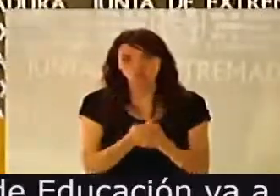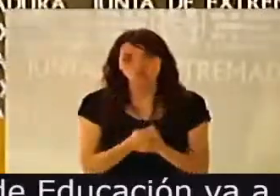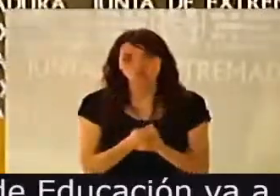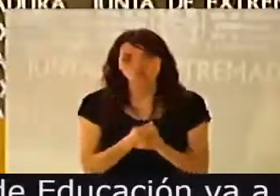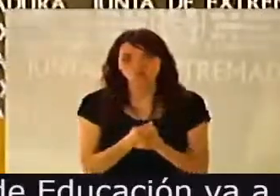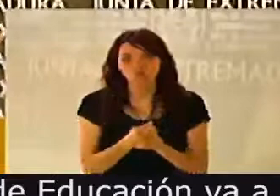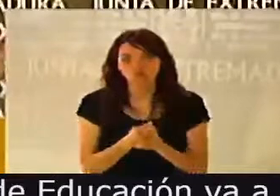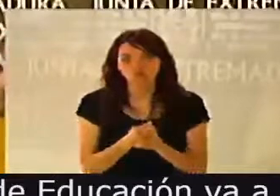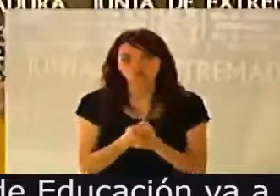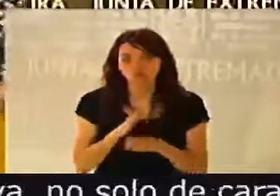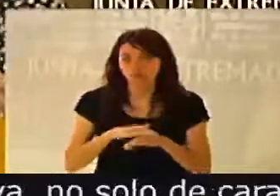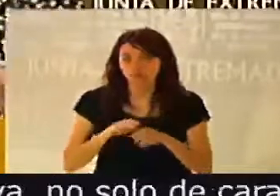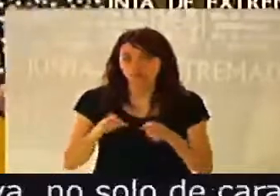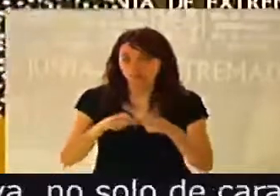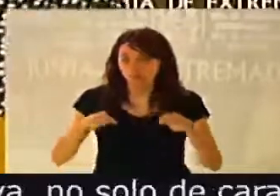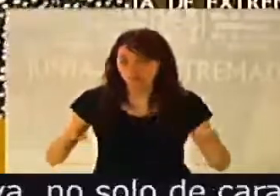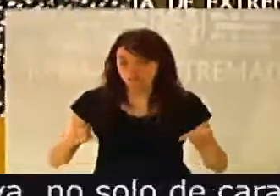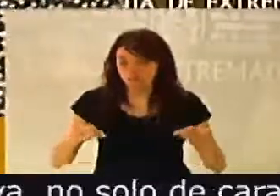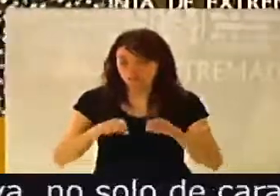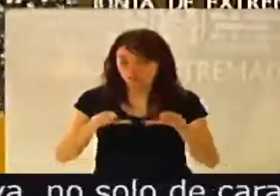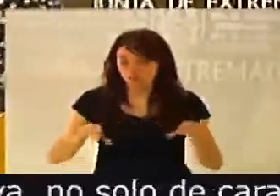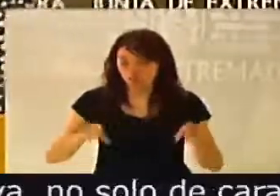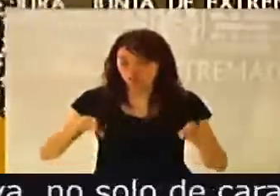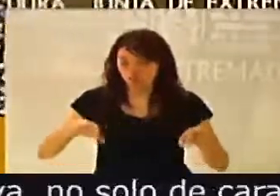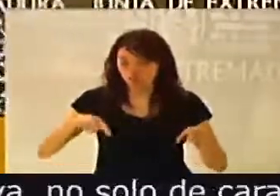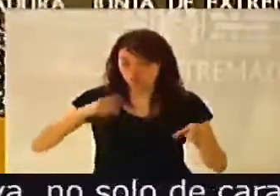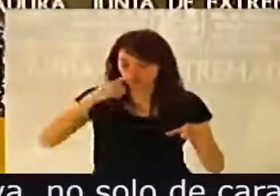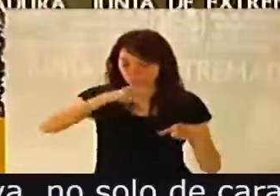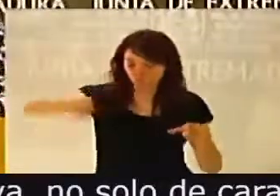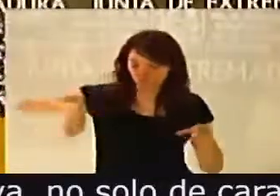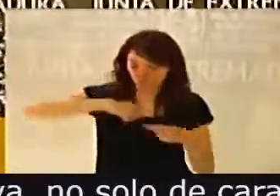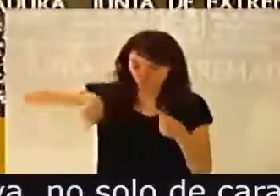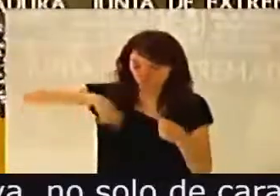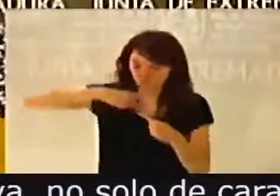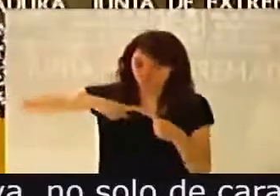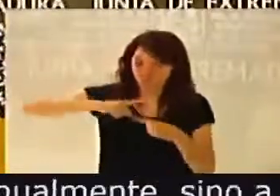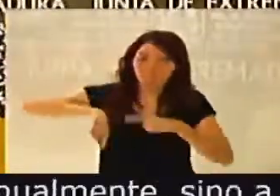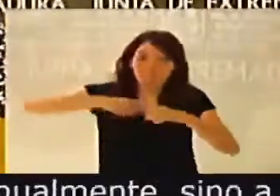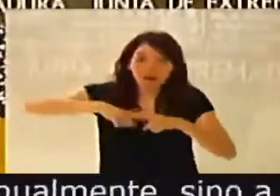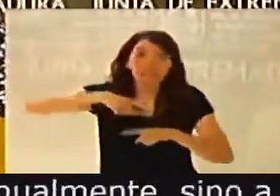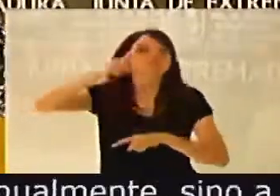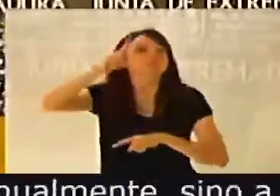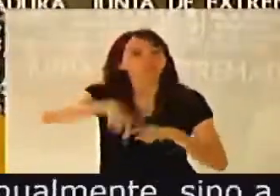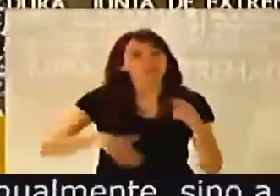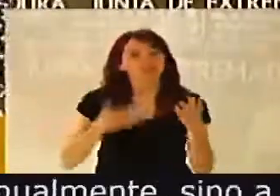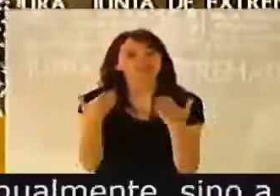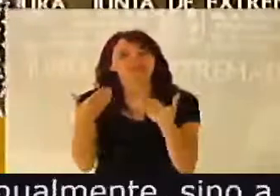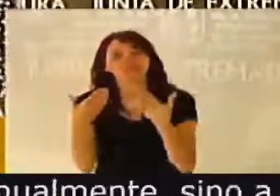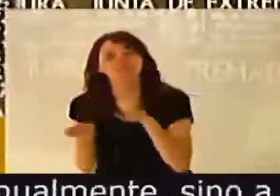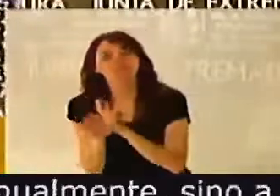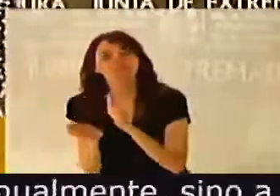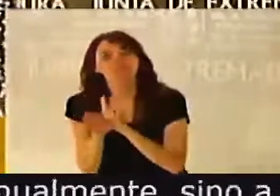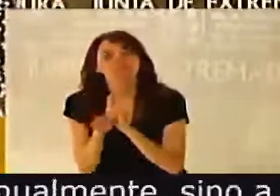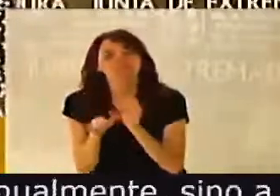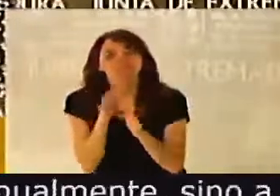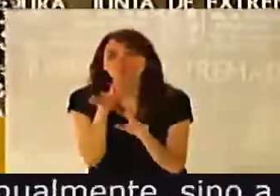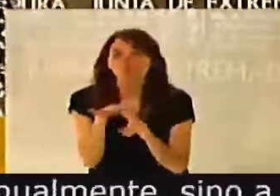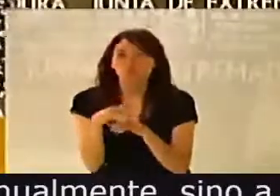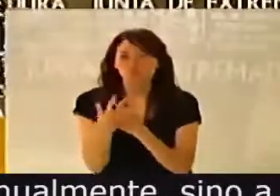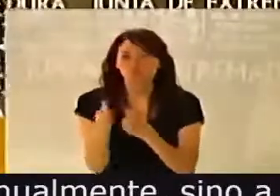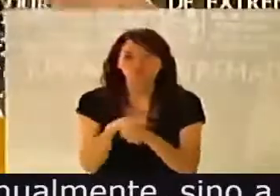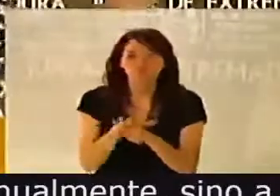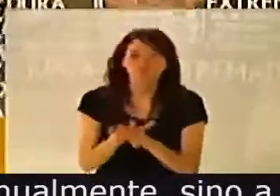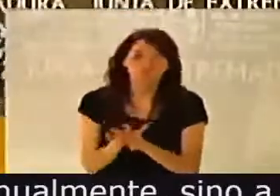esta mesa sectorial que se hace anualmente, sino a todo lo que tiene que ver con esta situación que nos